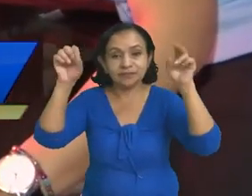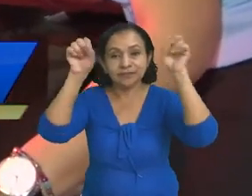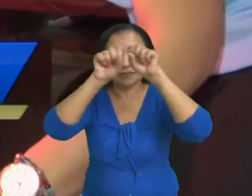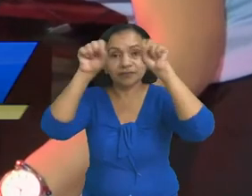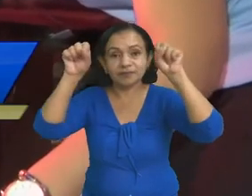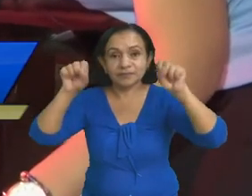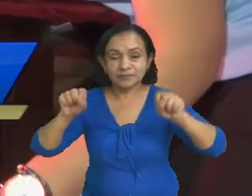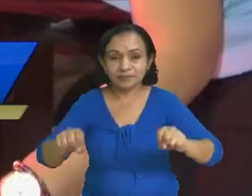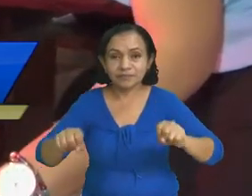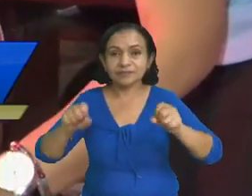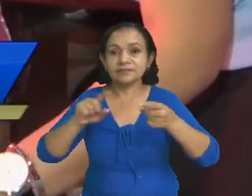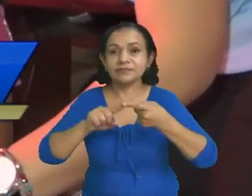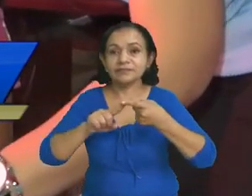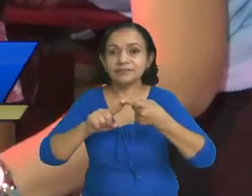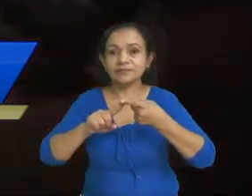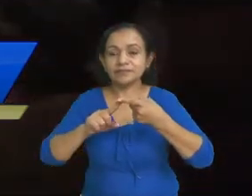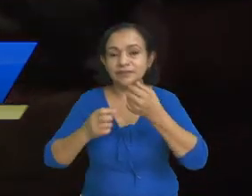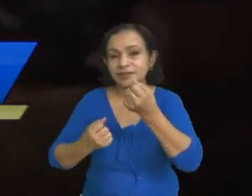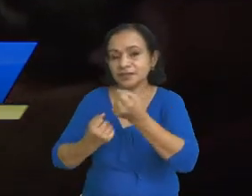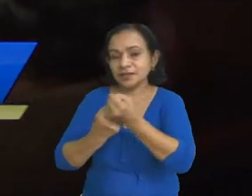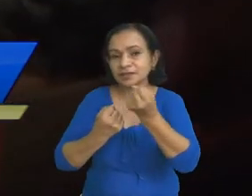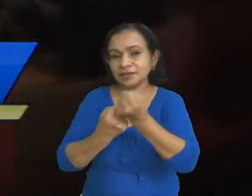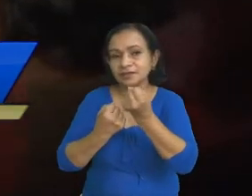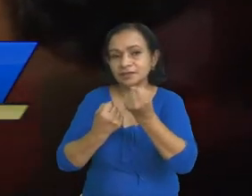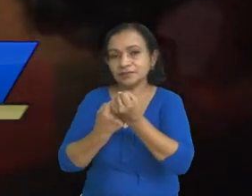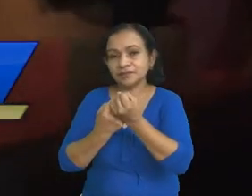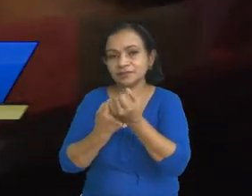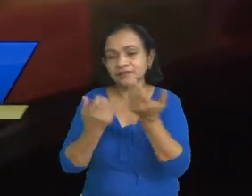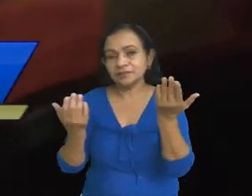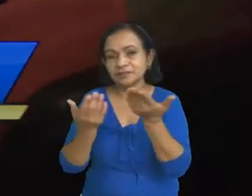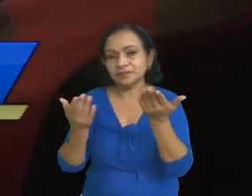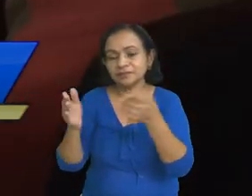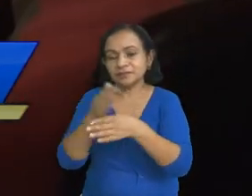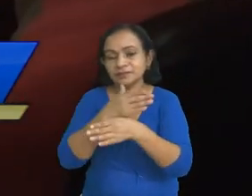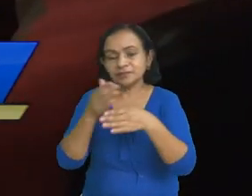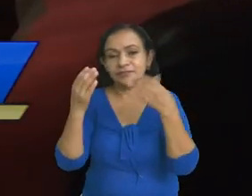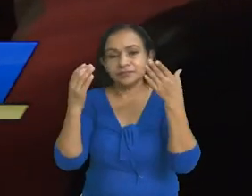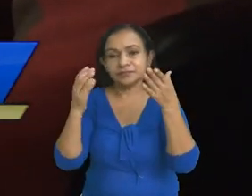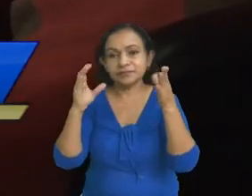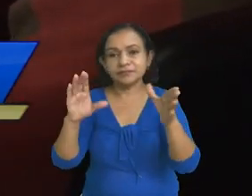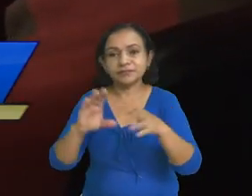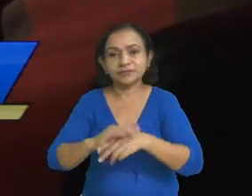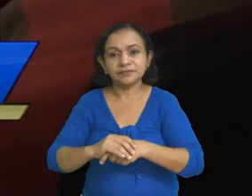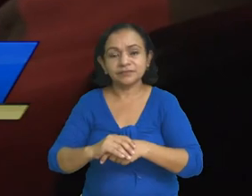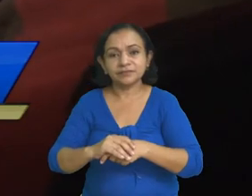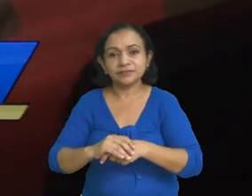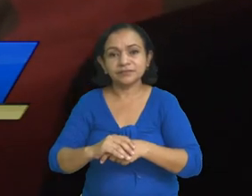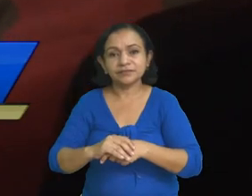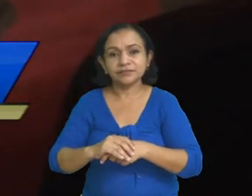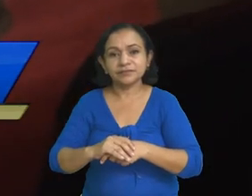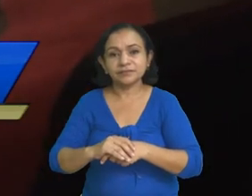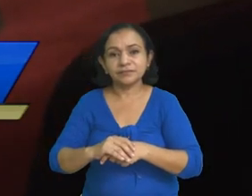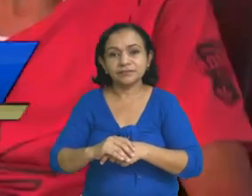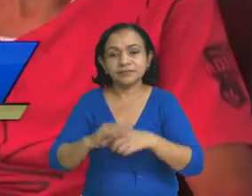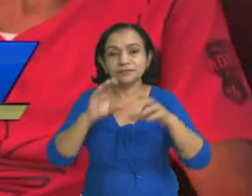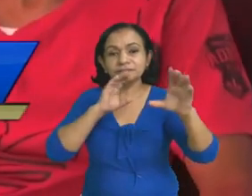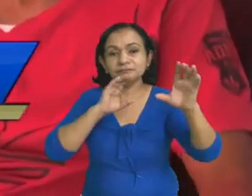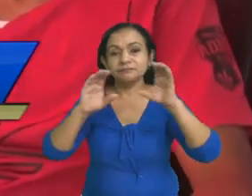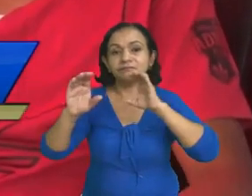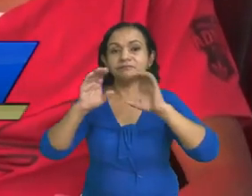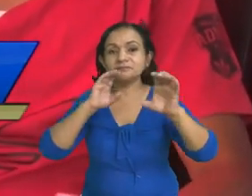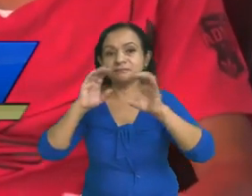seminarios, se le da el apoyo a través de este sistema de comunicaciones,